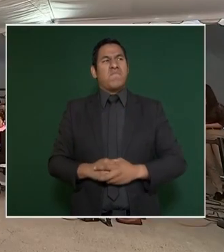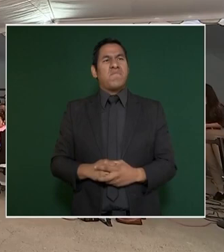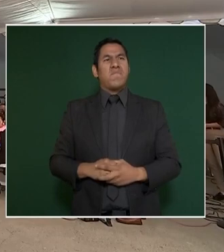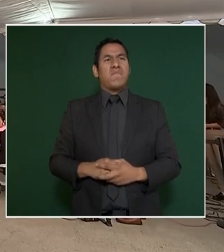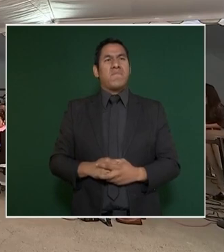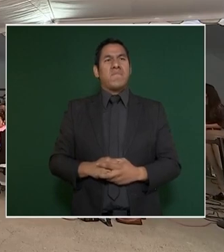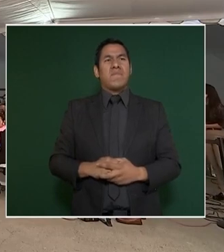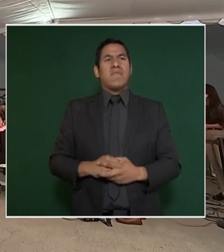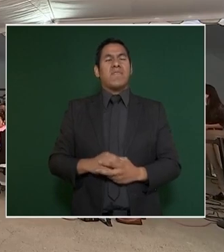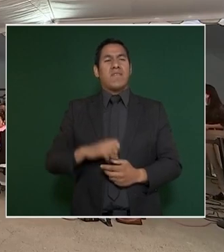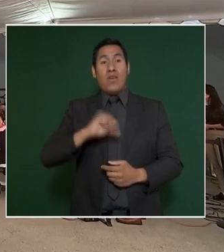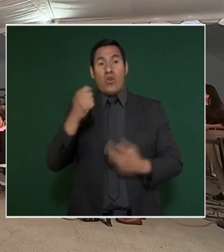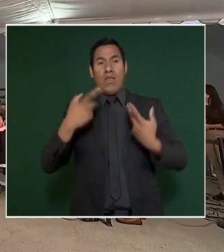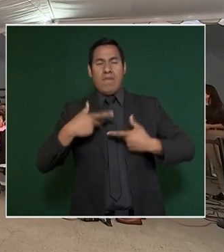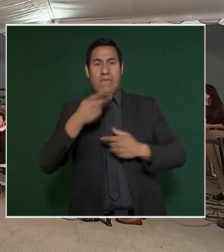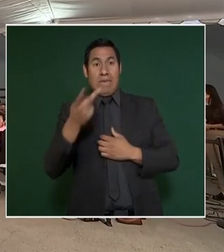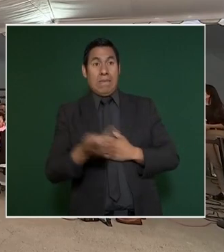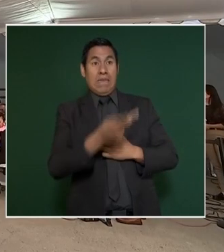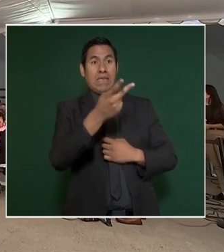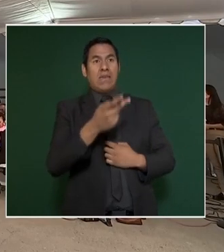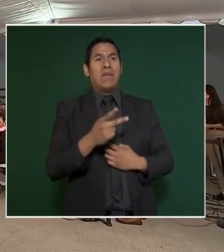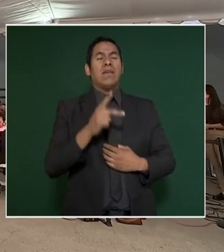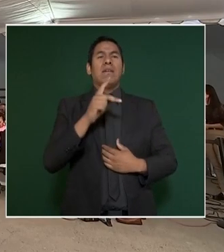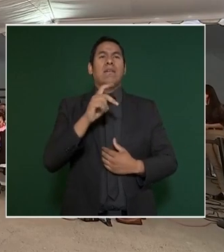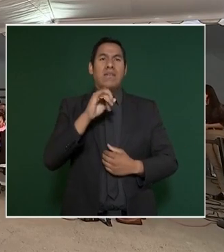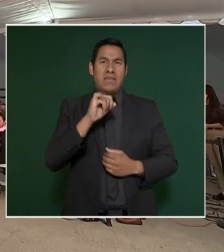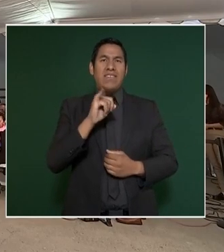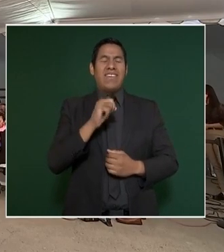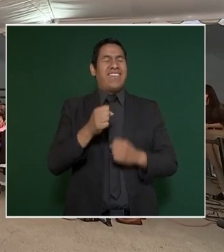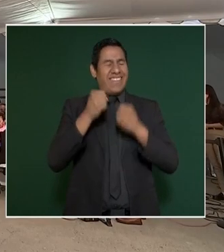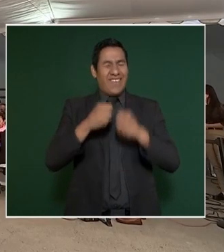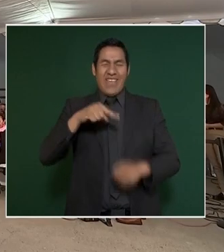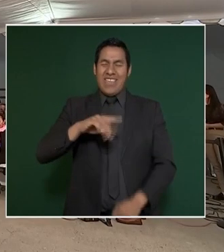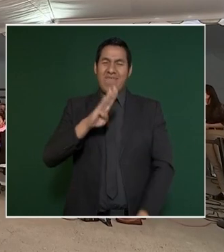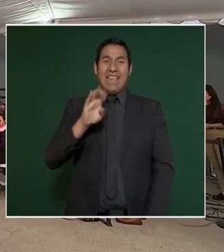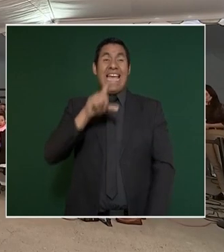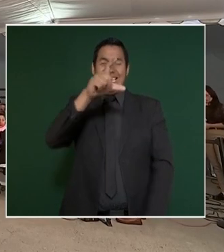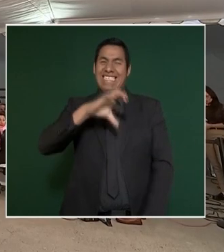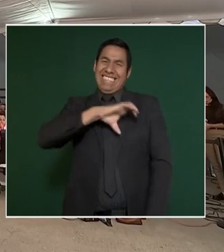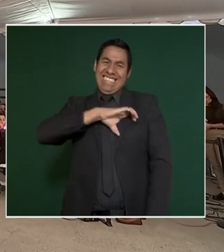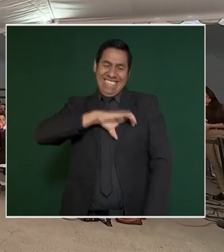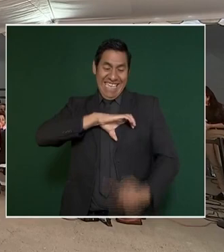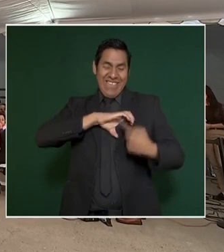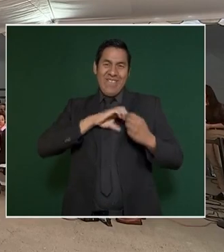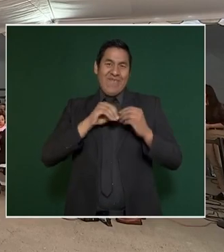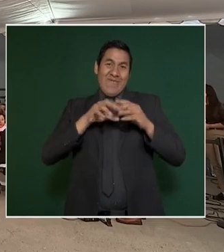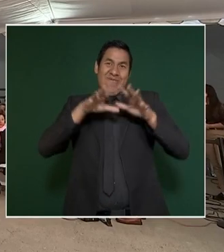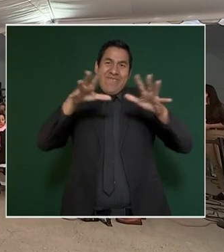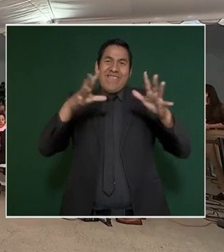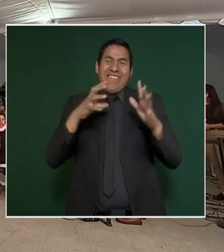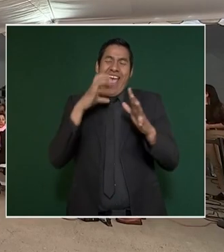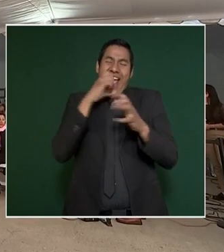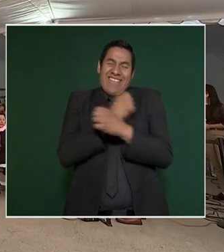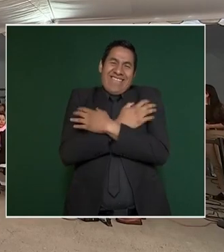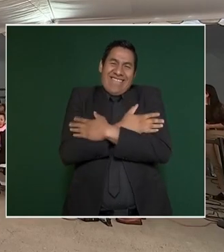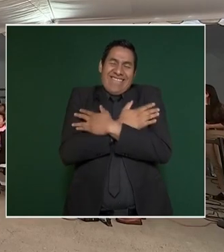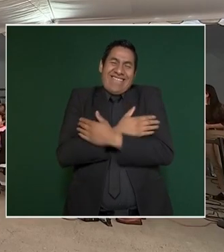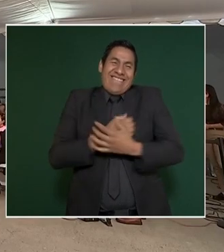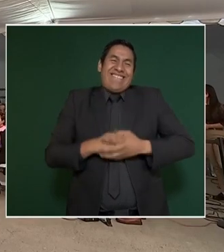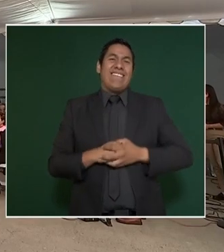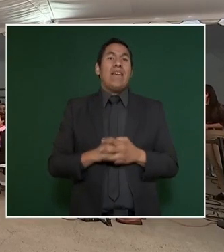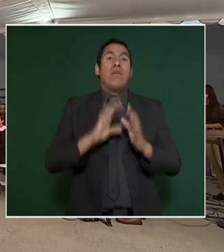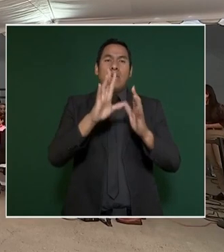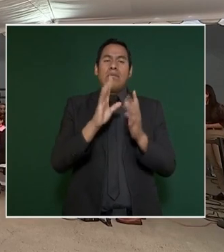calentar el ánimo con el cariño que le tiene la gente aquí en Baja California señor en otro orden de ideas si usted lo permite me